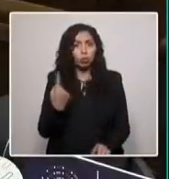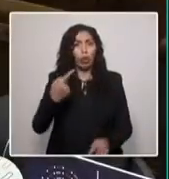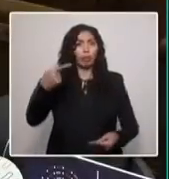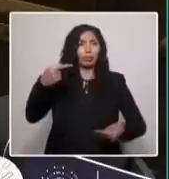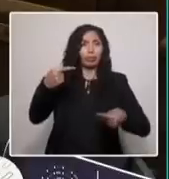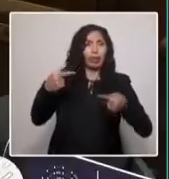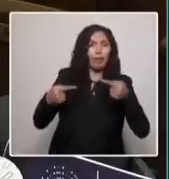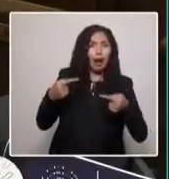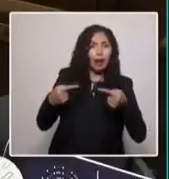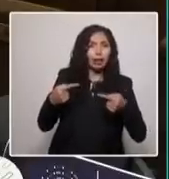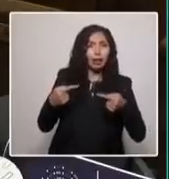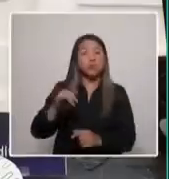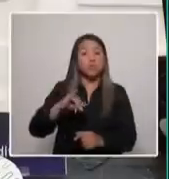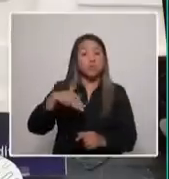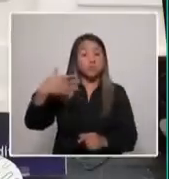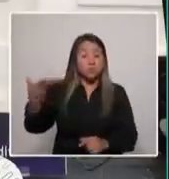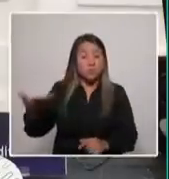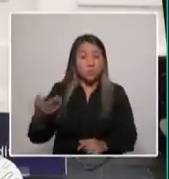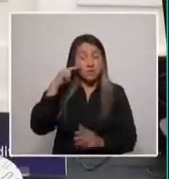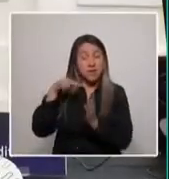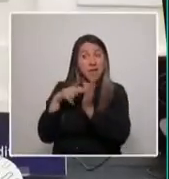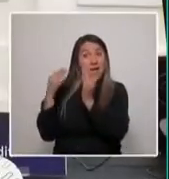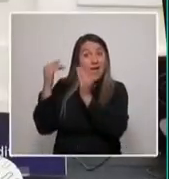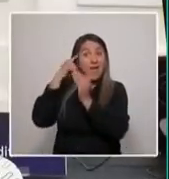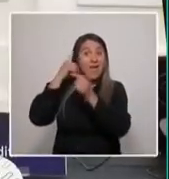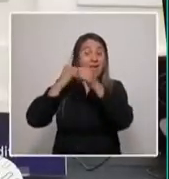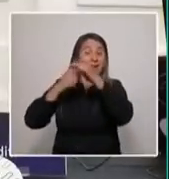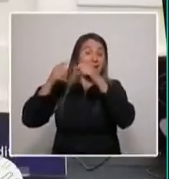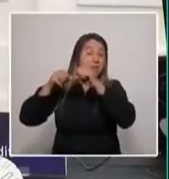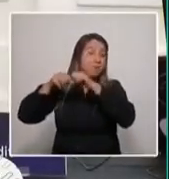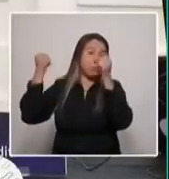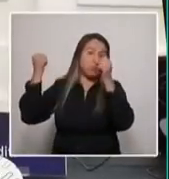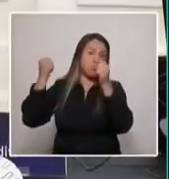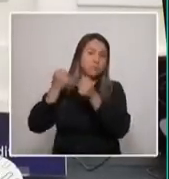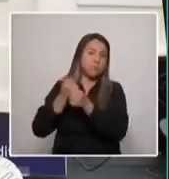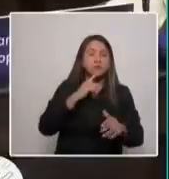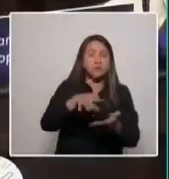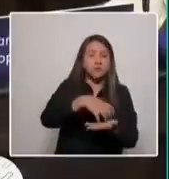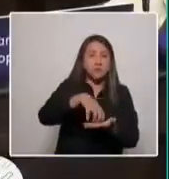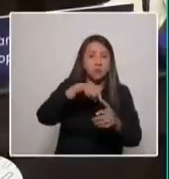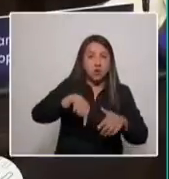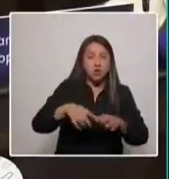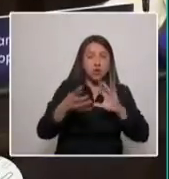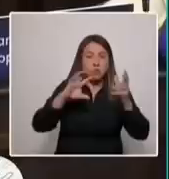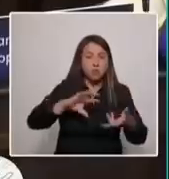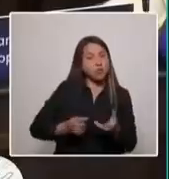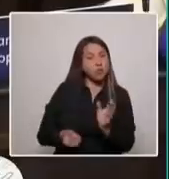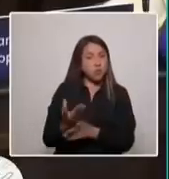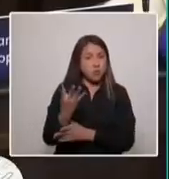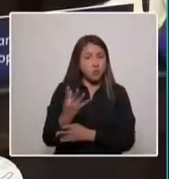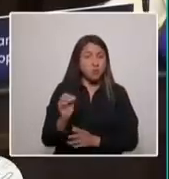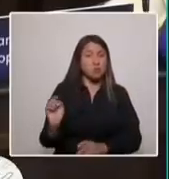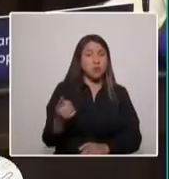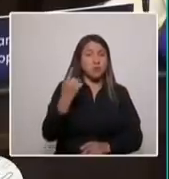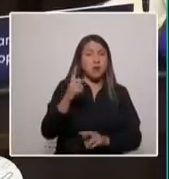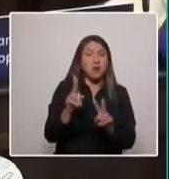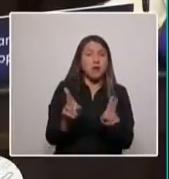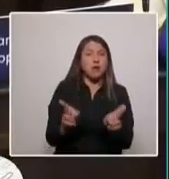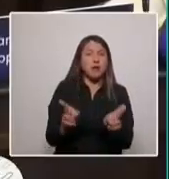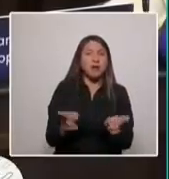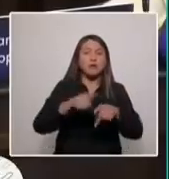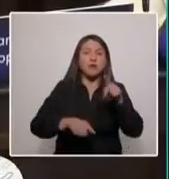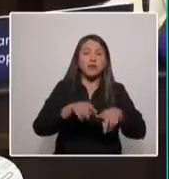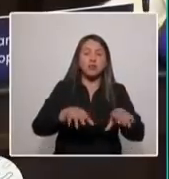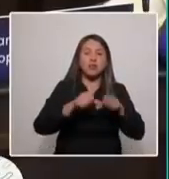adaptar la discusión, el debate, los mecanismos de coalición y alianza, las políticas de alianza y de votación de la convención a